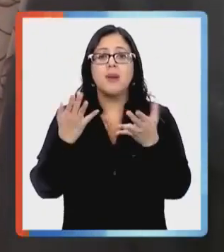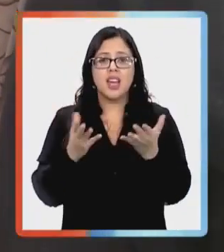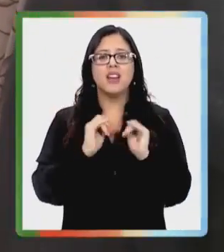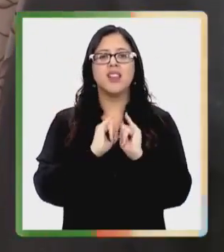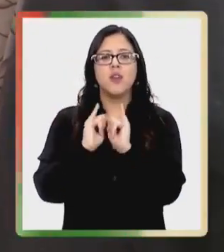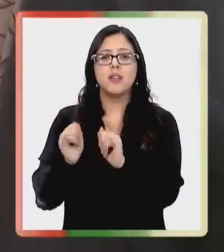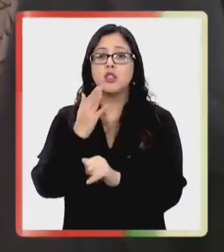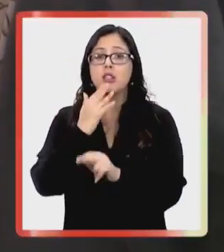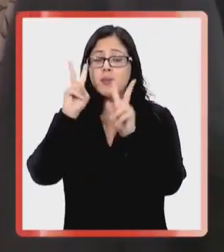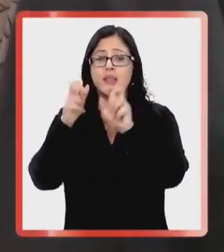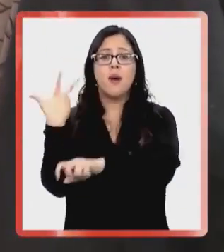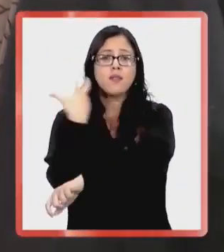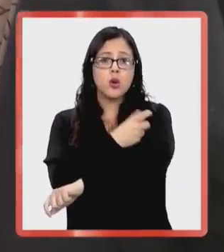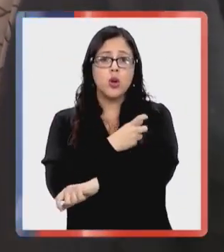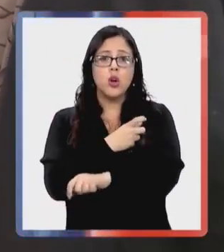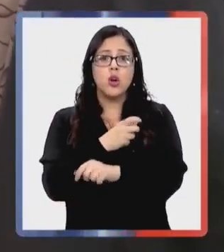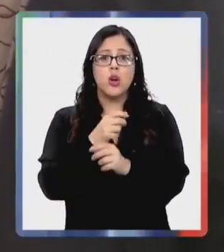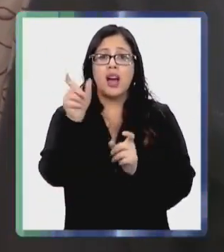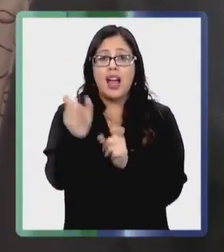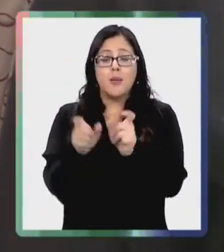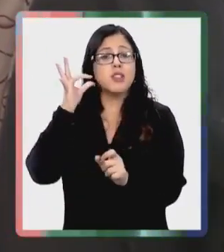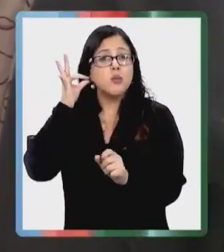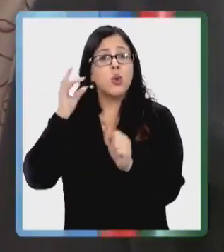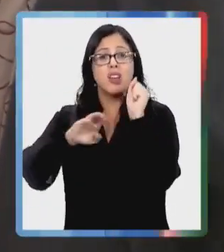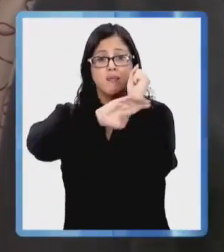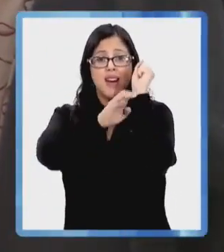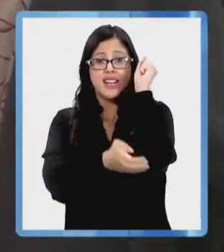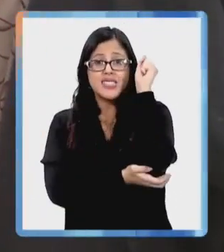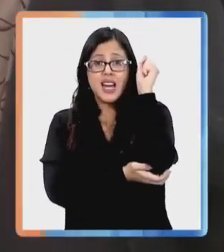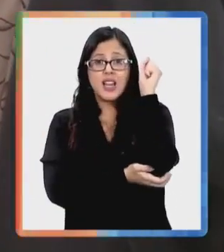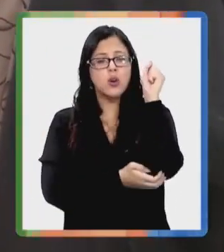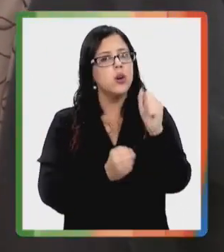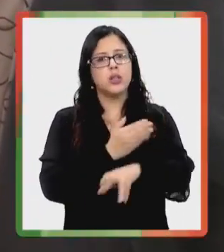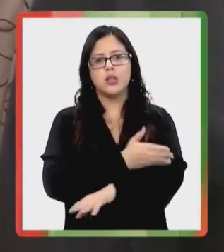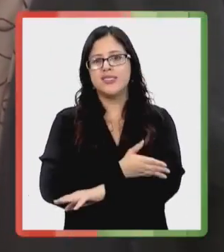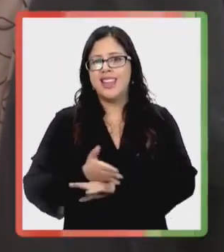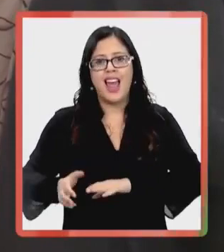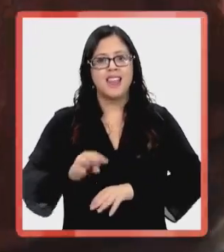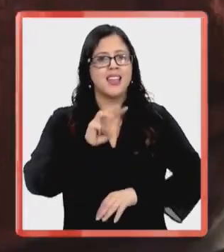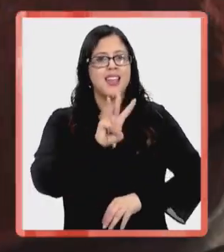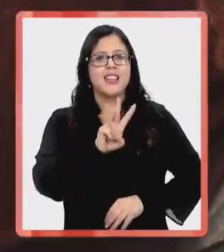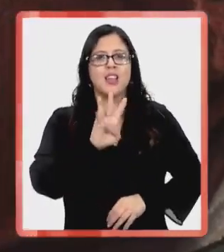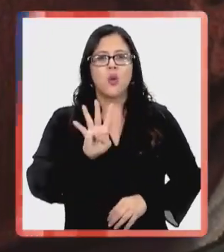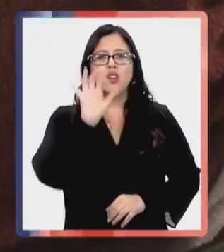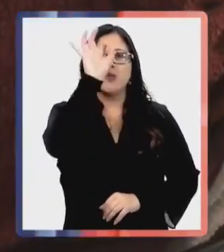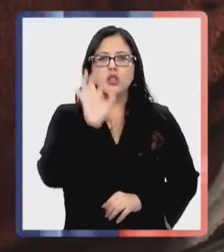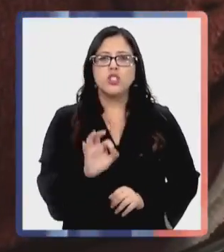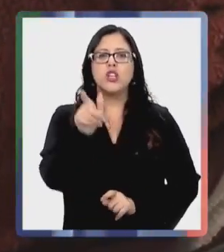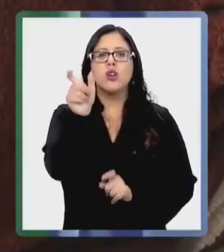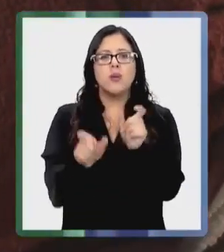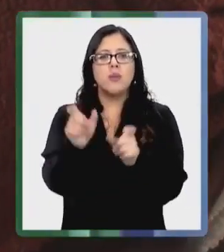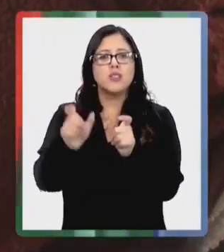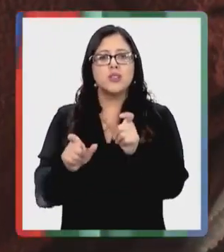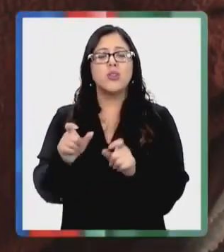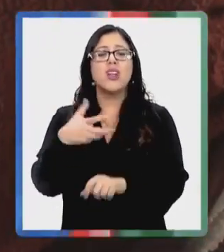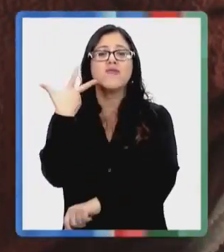En vacunación, nosotros en embarazadas estamos muy atrasados, 34% de cobertura de